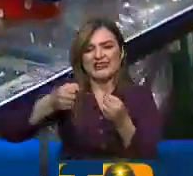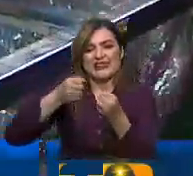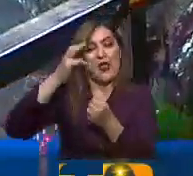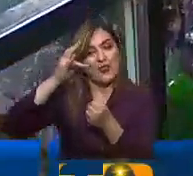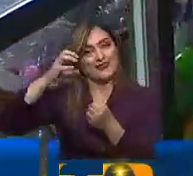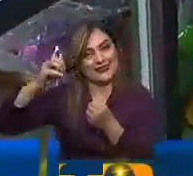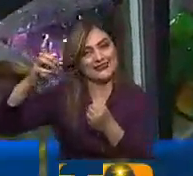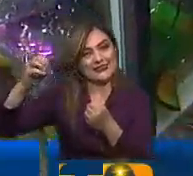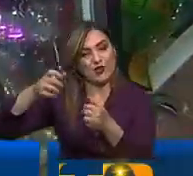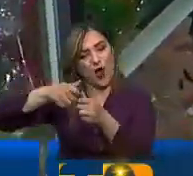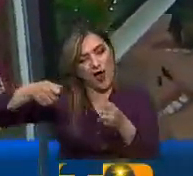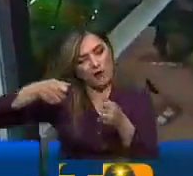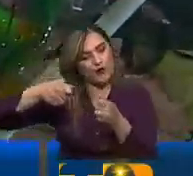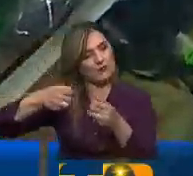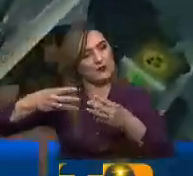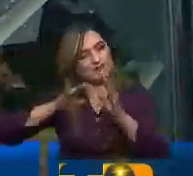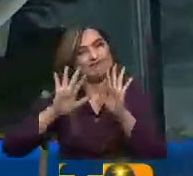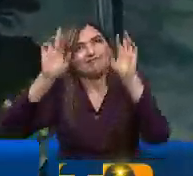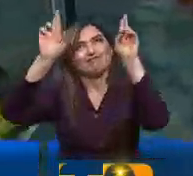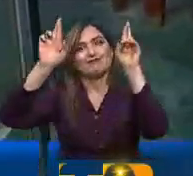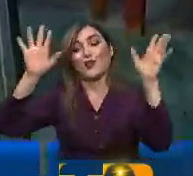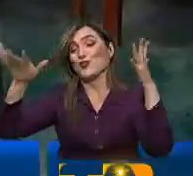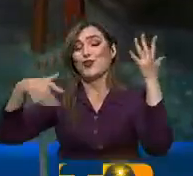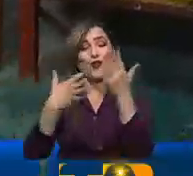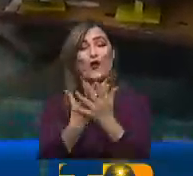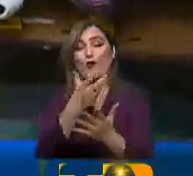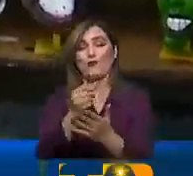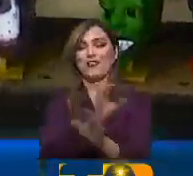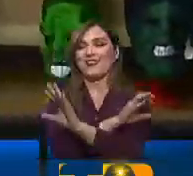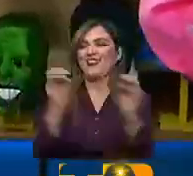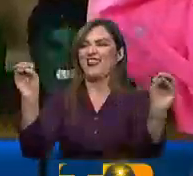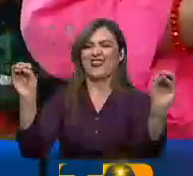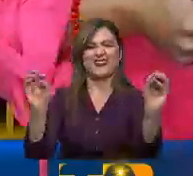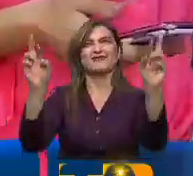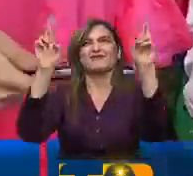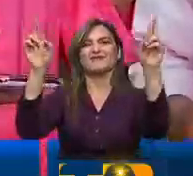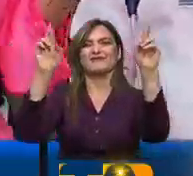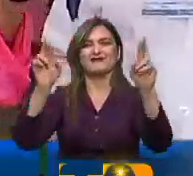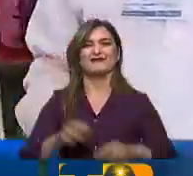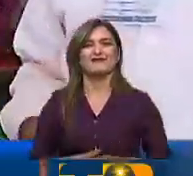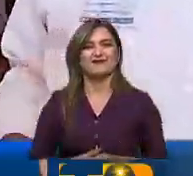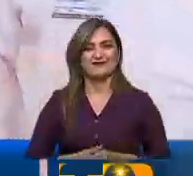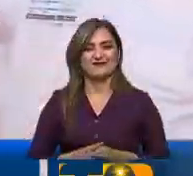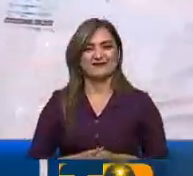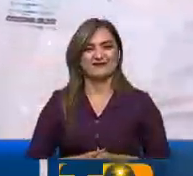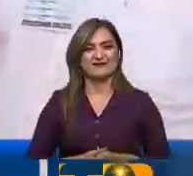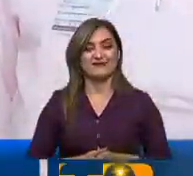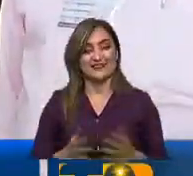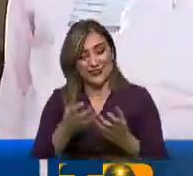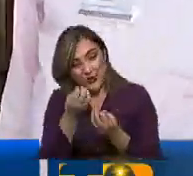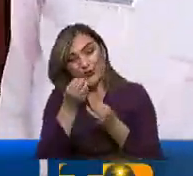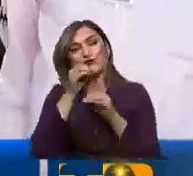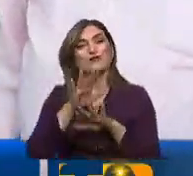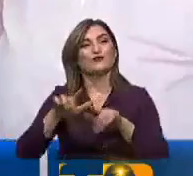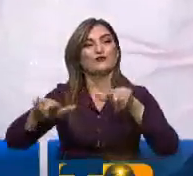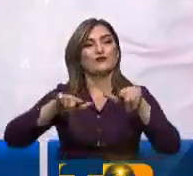año en caucho y espero vender todas. Espero que hagan minga dejándome vacío las estanterías a ustedes, los clientes. Yo quiero contarles algo. El Palacio de